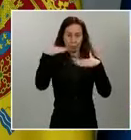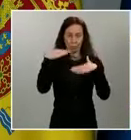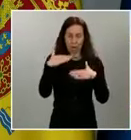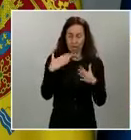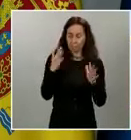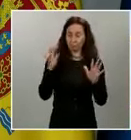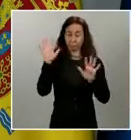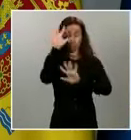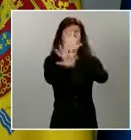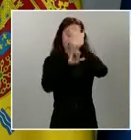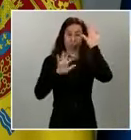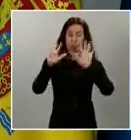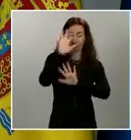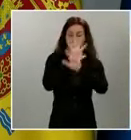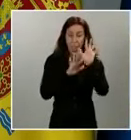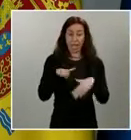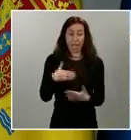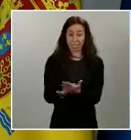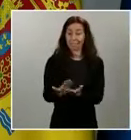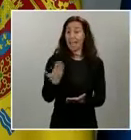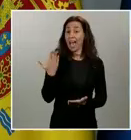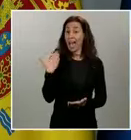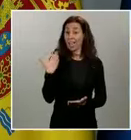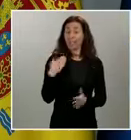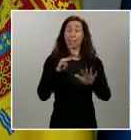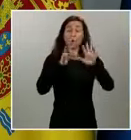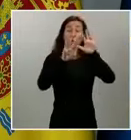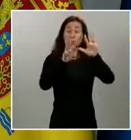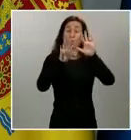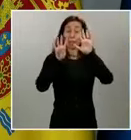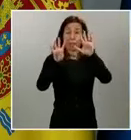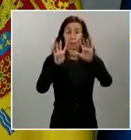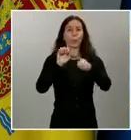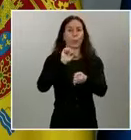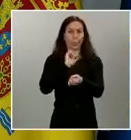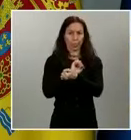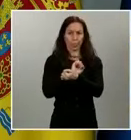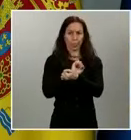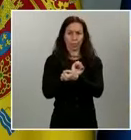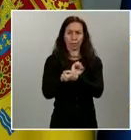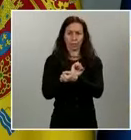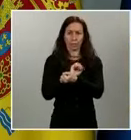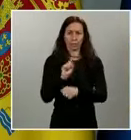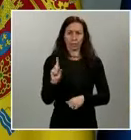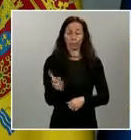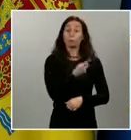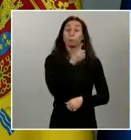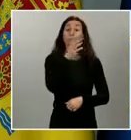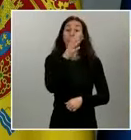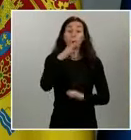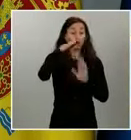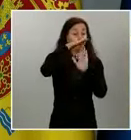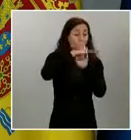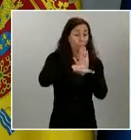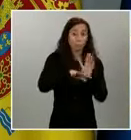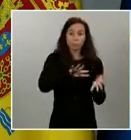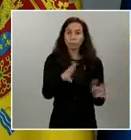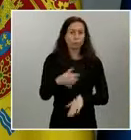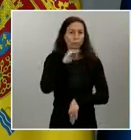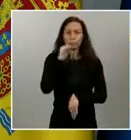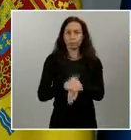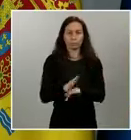De hecho, ayer 89 fueron detenidos por ello como consecuencia de no cumplir la normativa vigente en estos momentos.